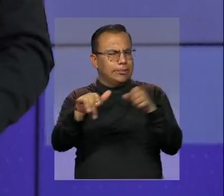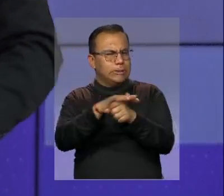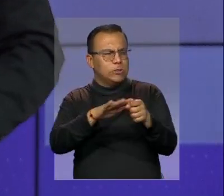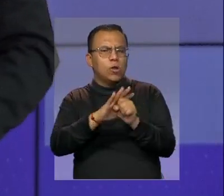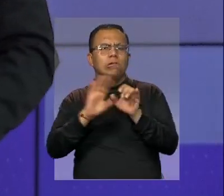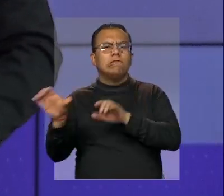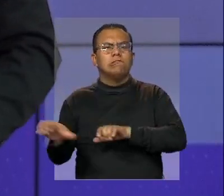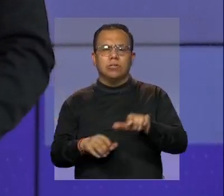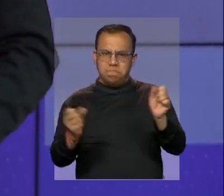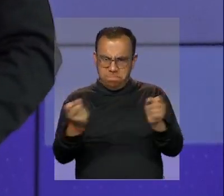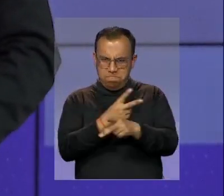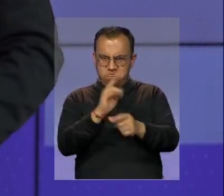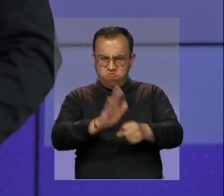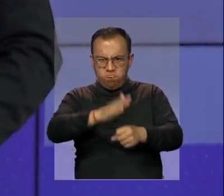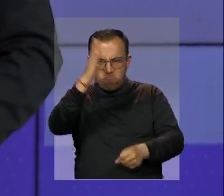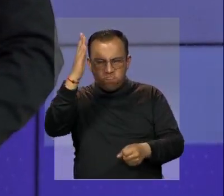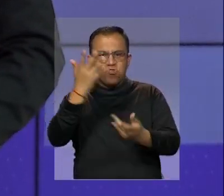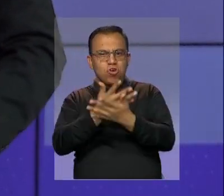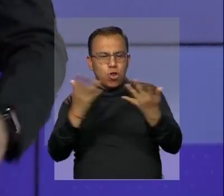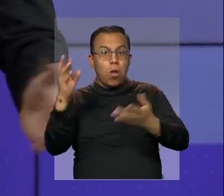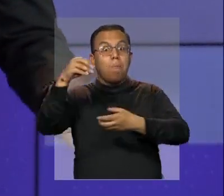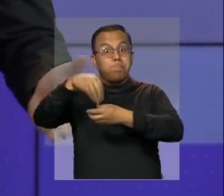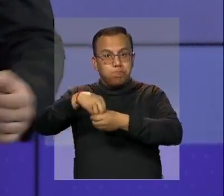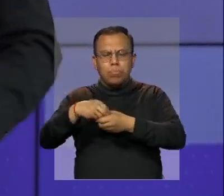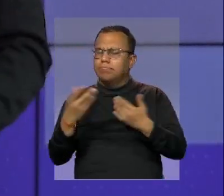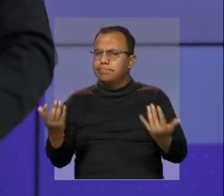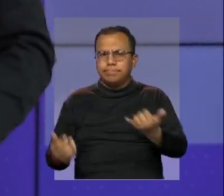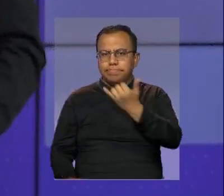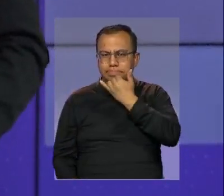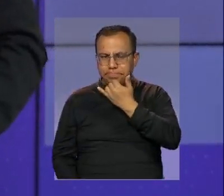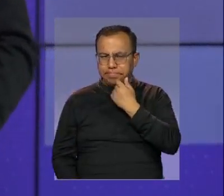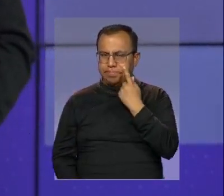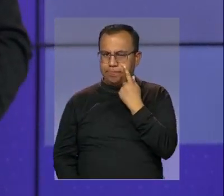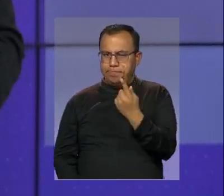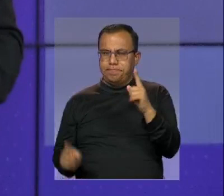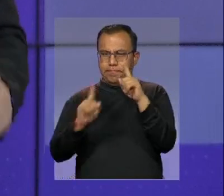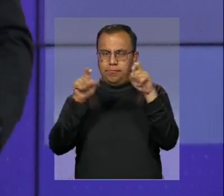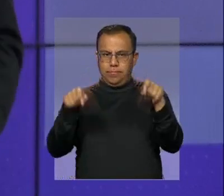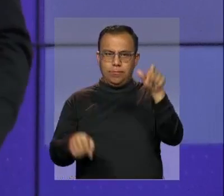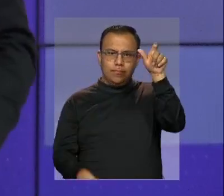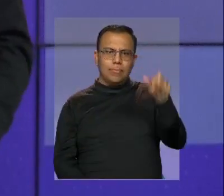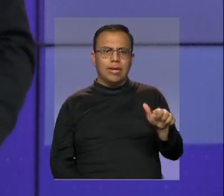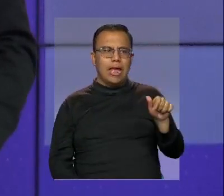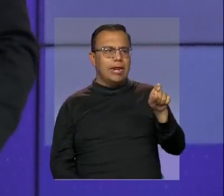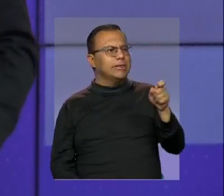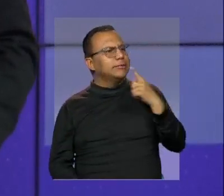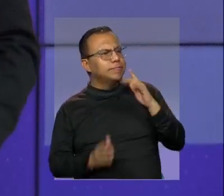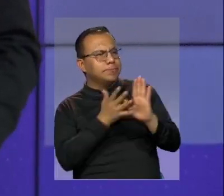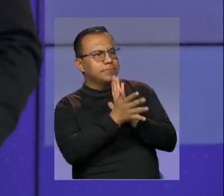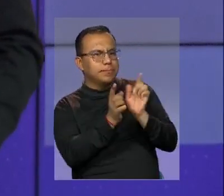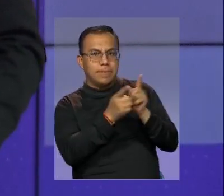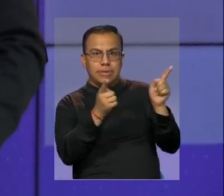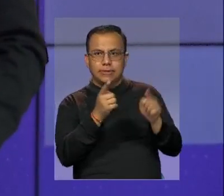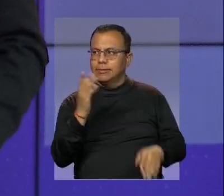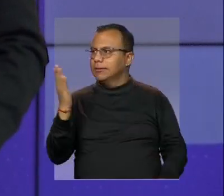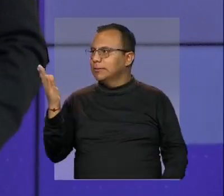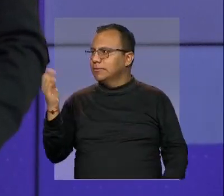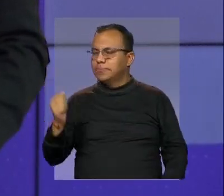actúan con violencia al interior de los aeropuertos. ¿De qué se trata? Saludamos a Alexander y le preguntamos.